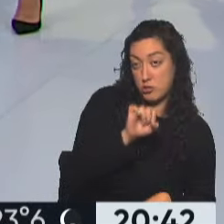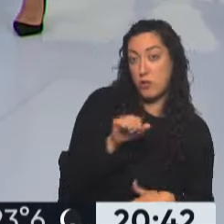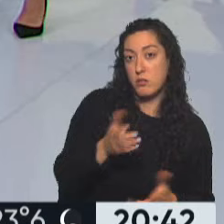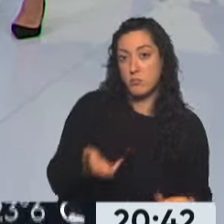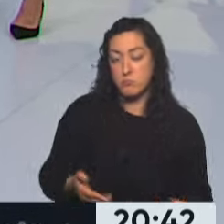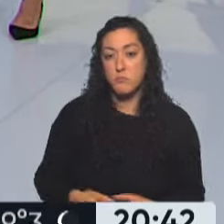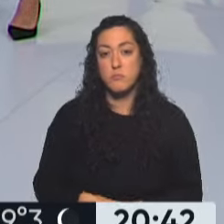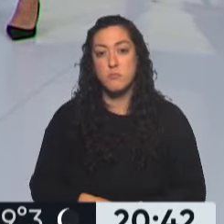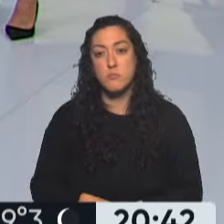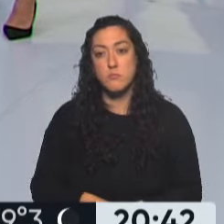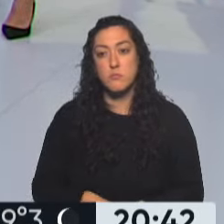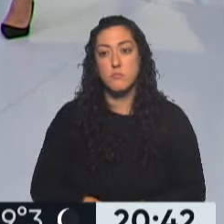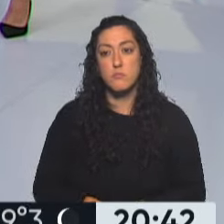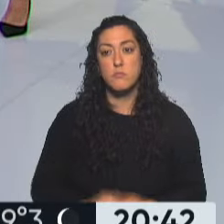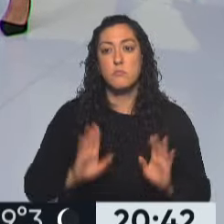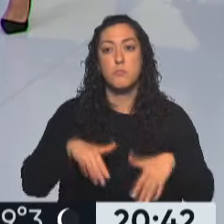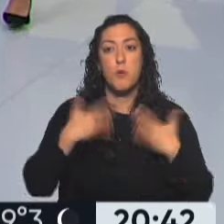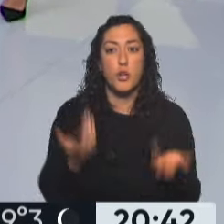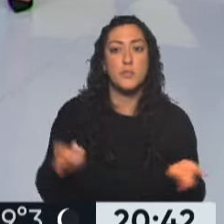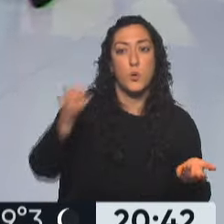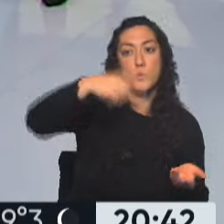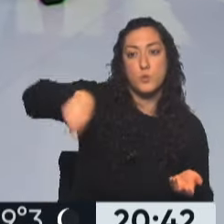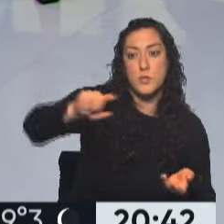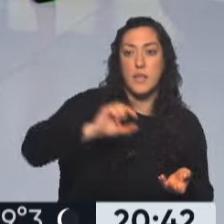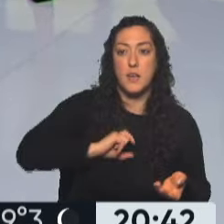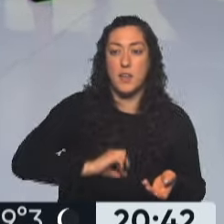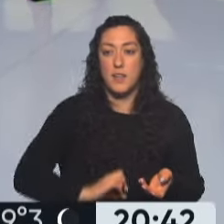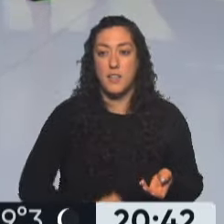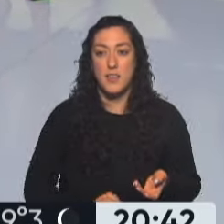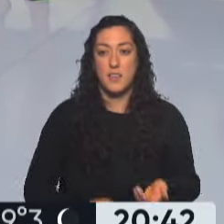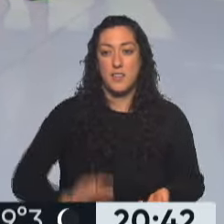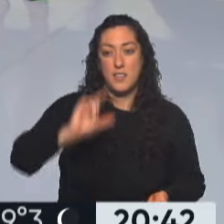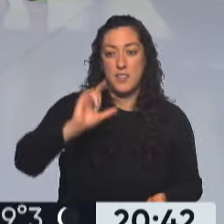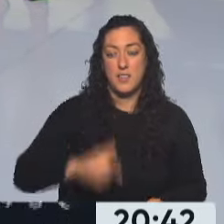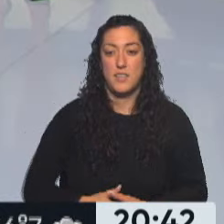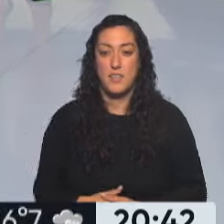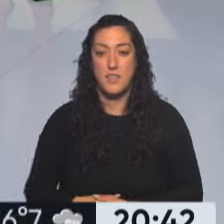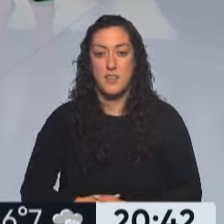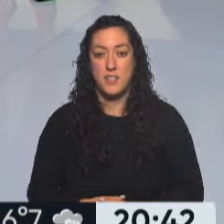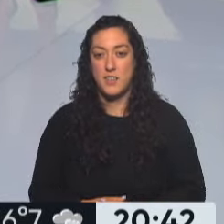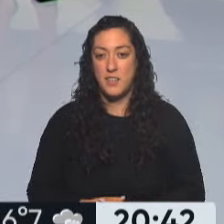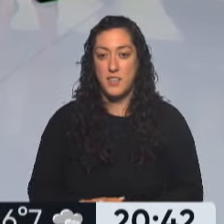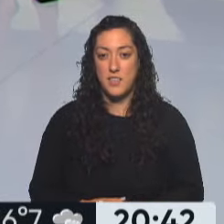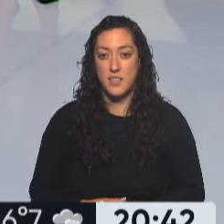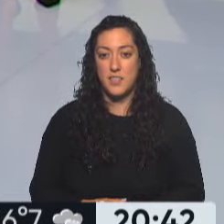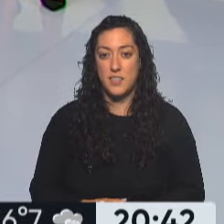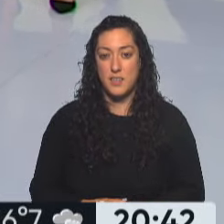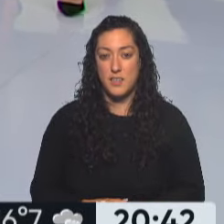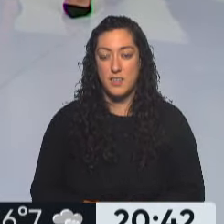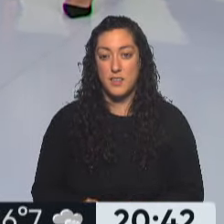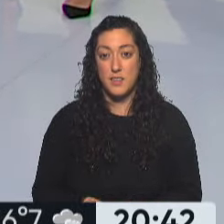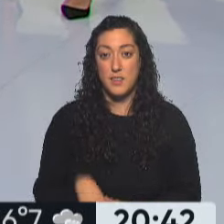a la inflación y eso hace que vos tengas que pagar más de expensas. Pero esto no fue el único acuerdo que llegaron